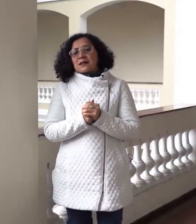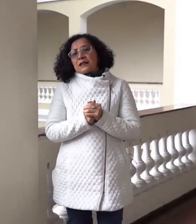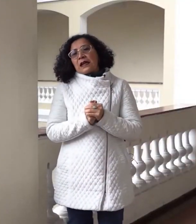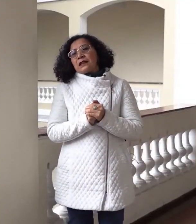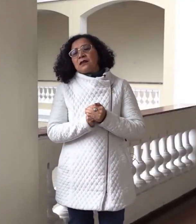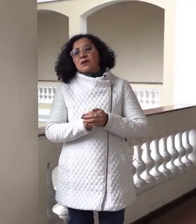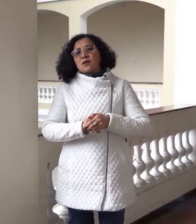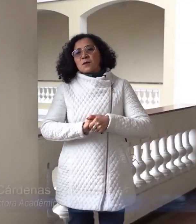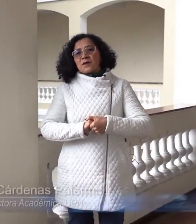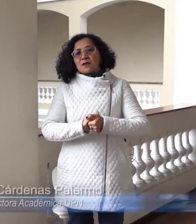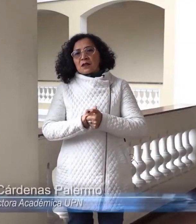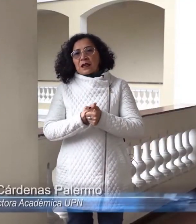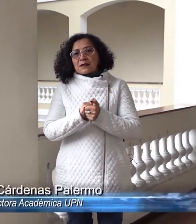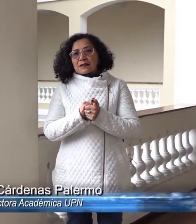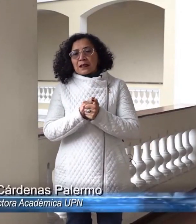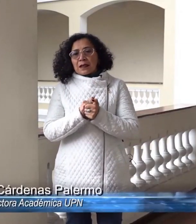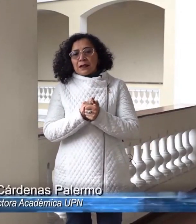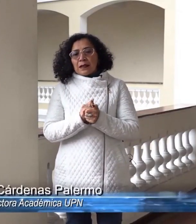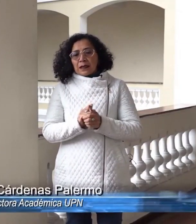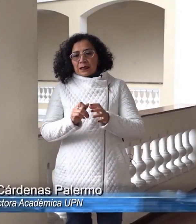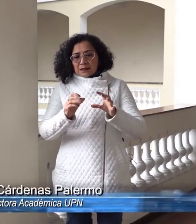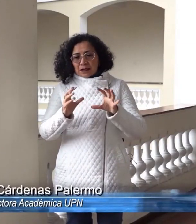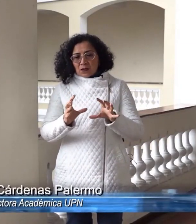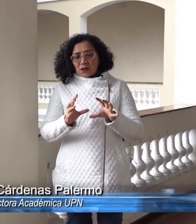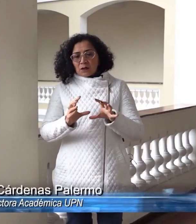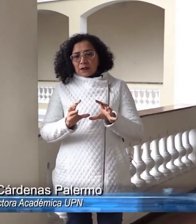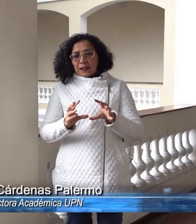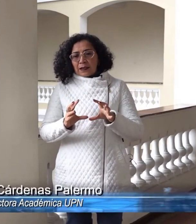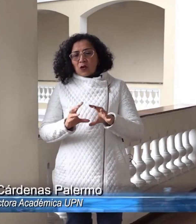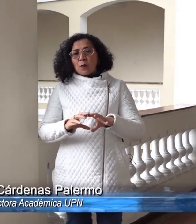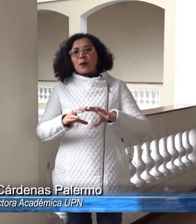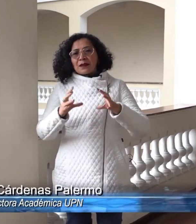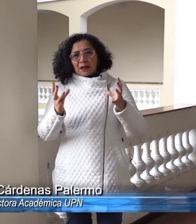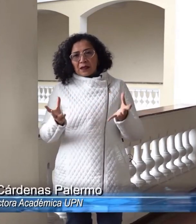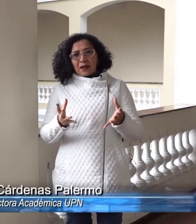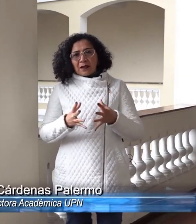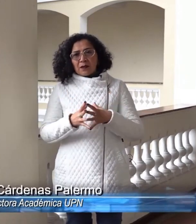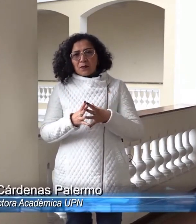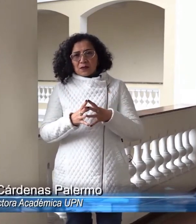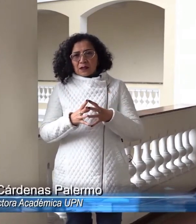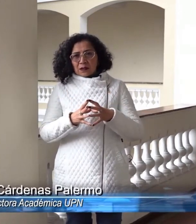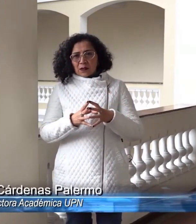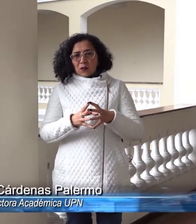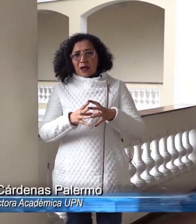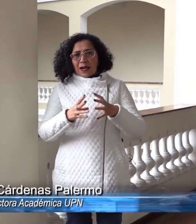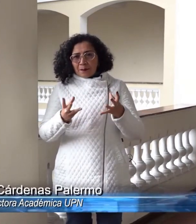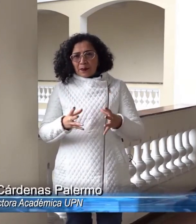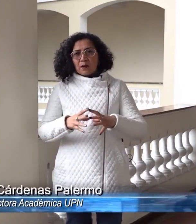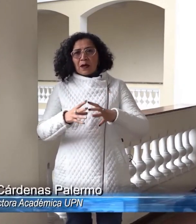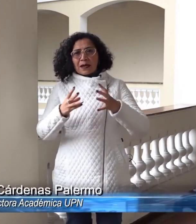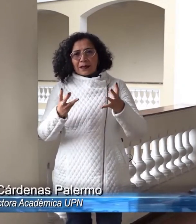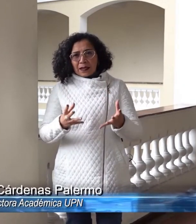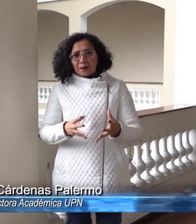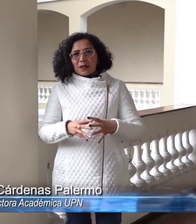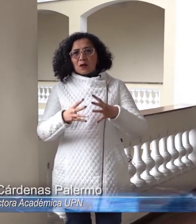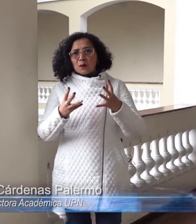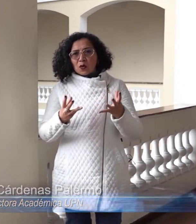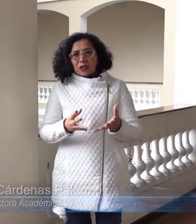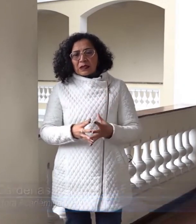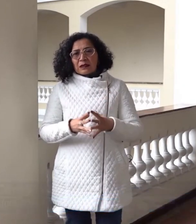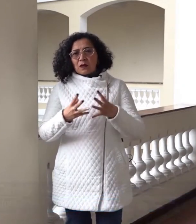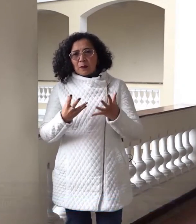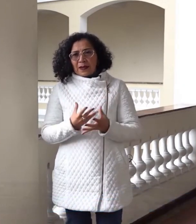la universidad y nuestros profesionales tengan el sello de comprender el género en un sentido amplio,